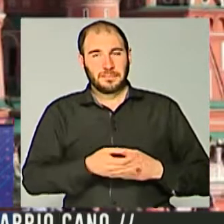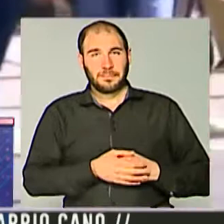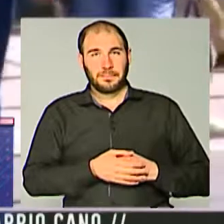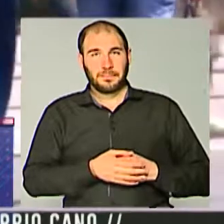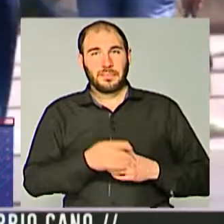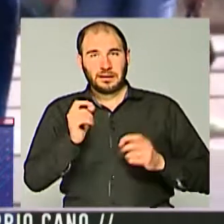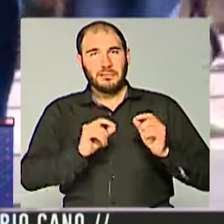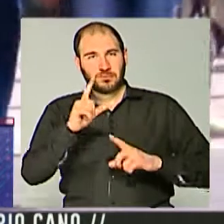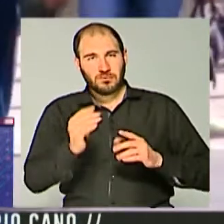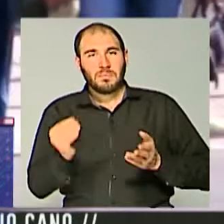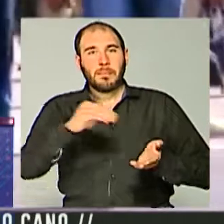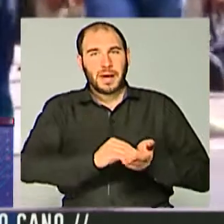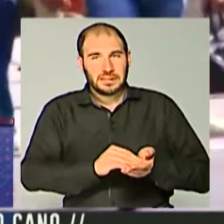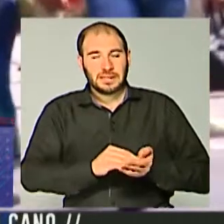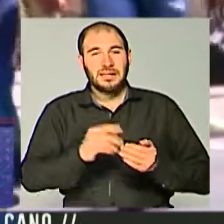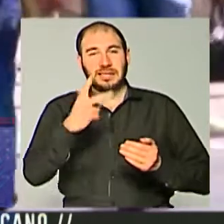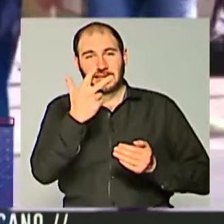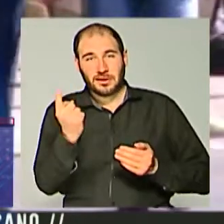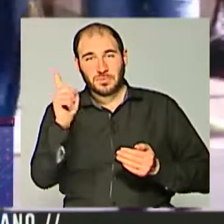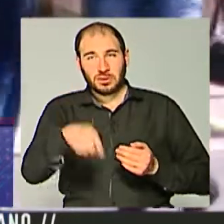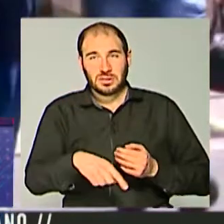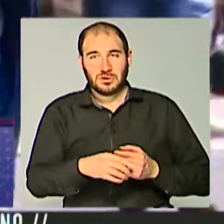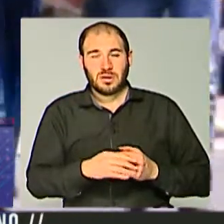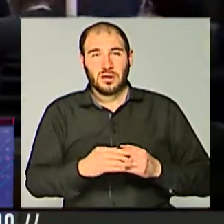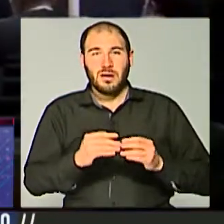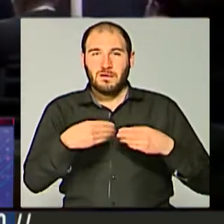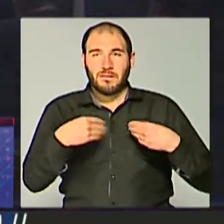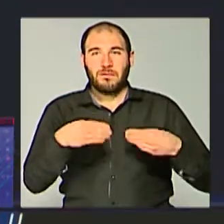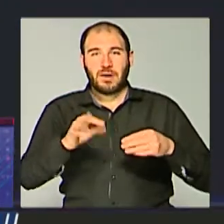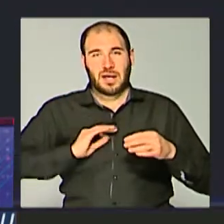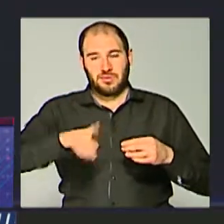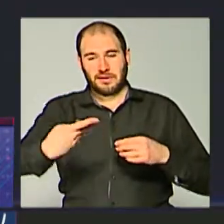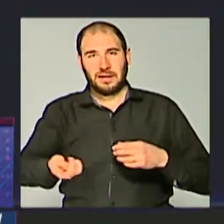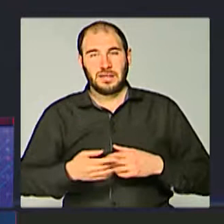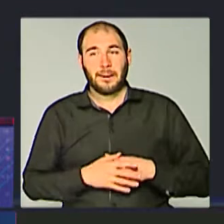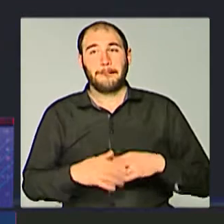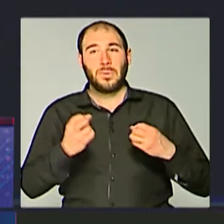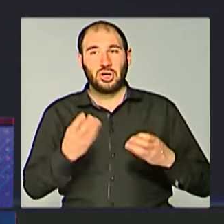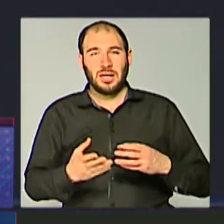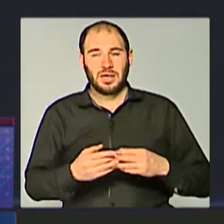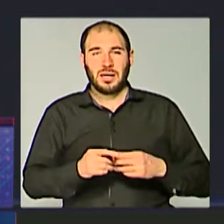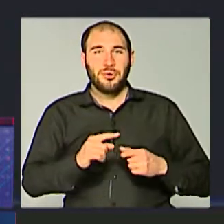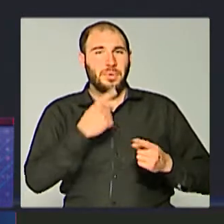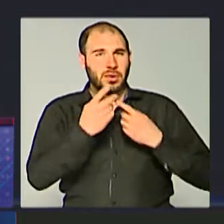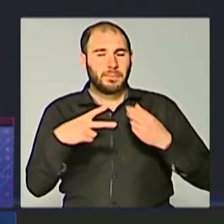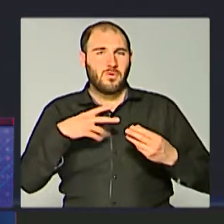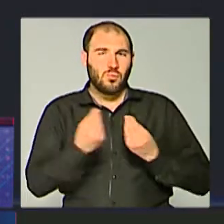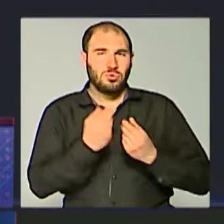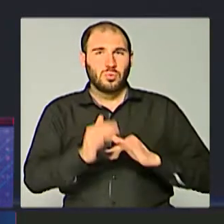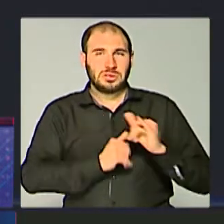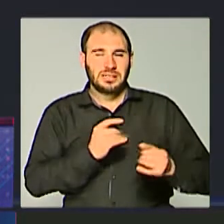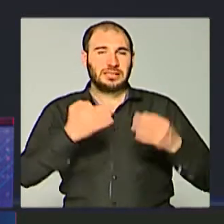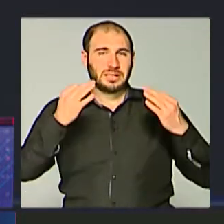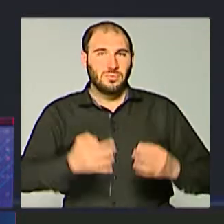variable que tenía del 32 por ciento dejarla flexible para el año que viene porque la mayoría de consultoras privadas hablan de que